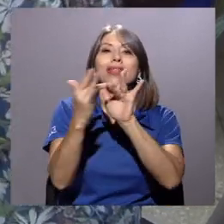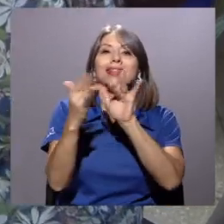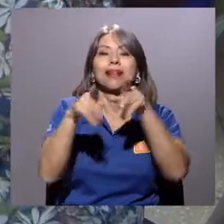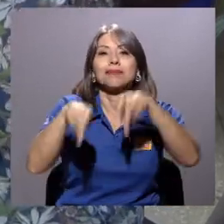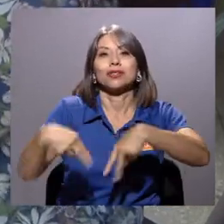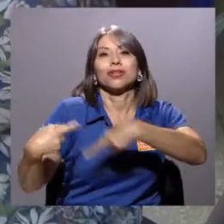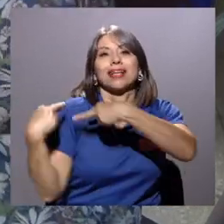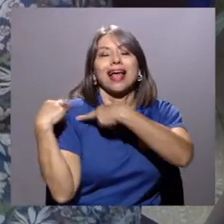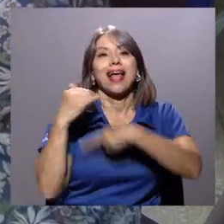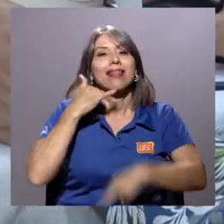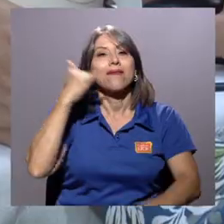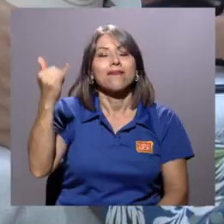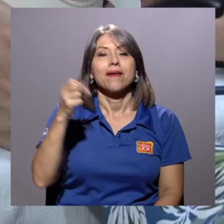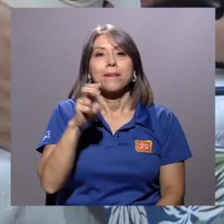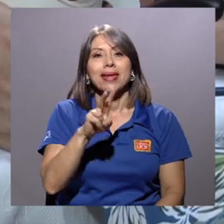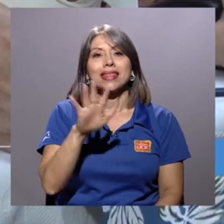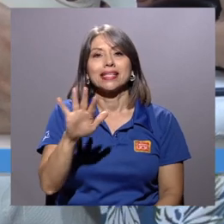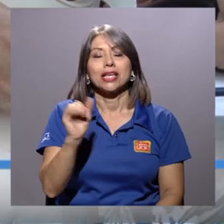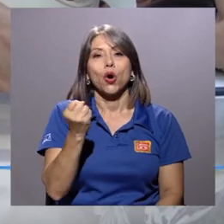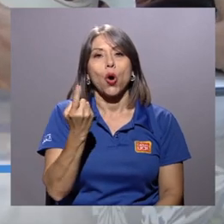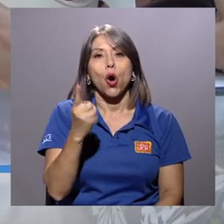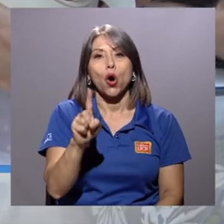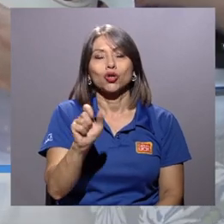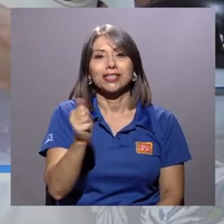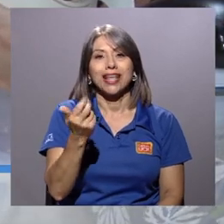los encargados al teléfono